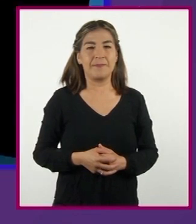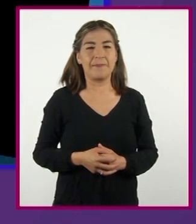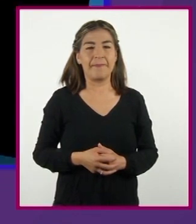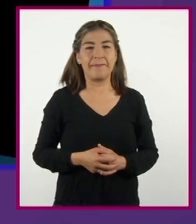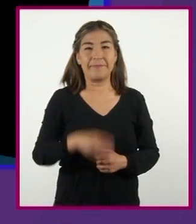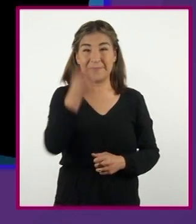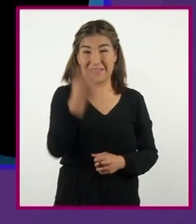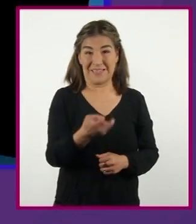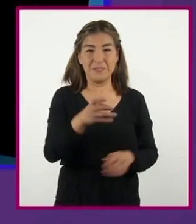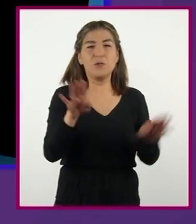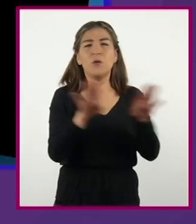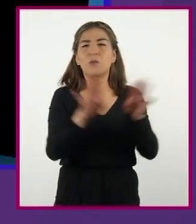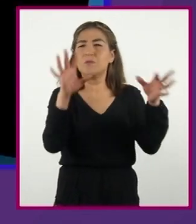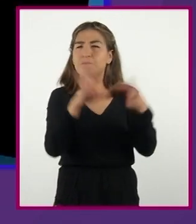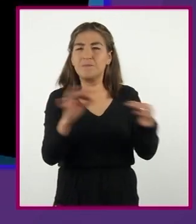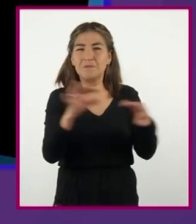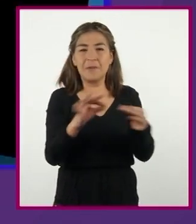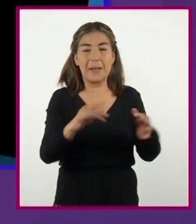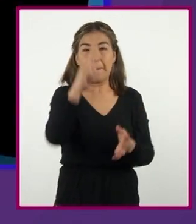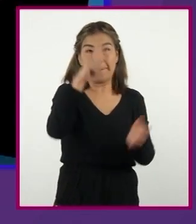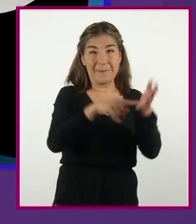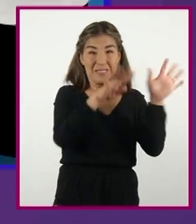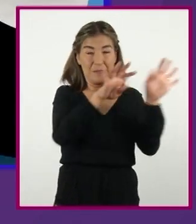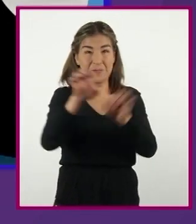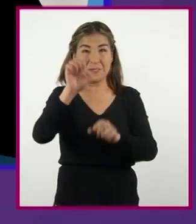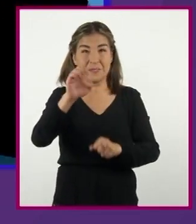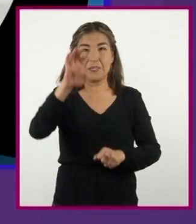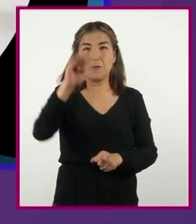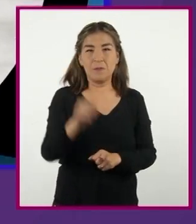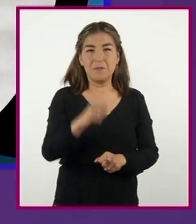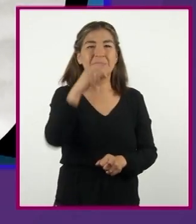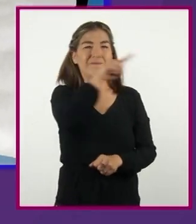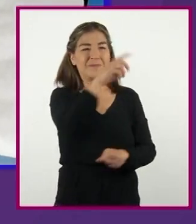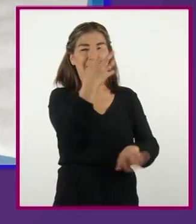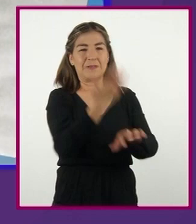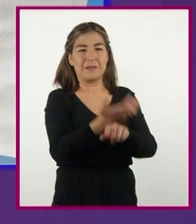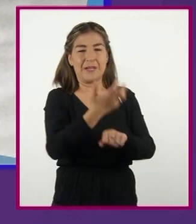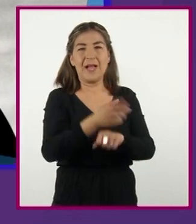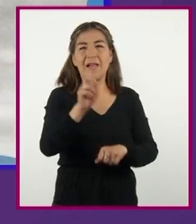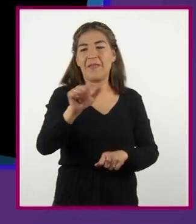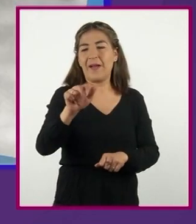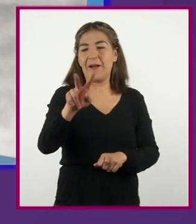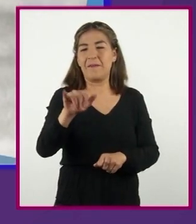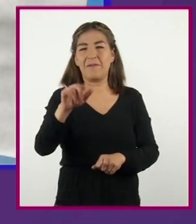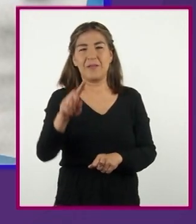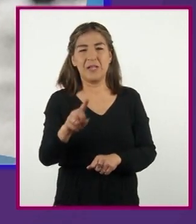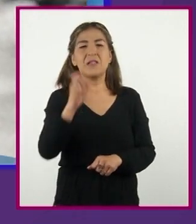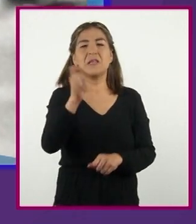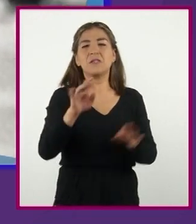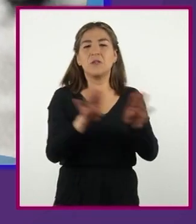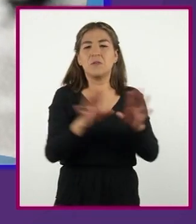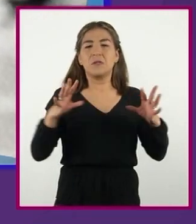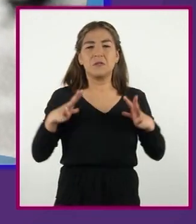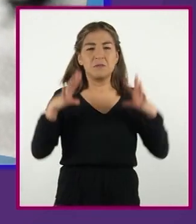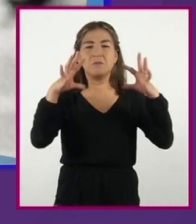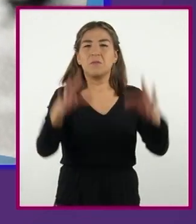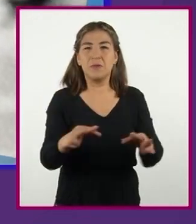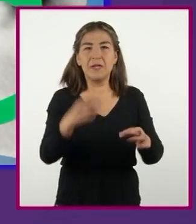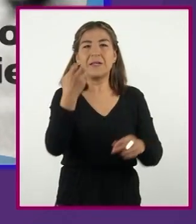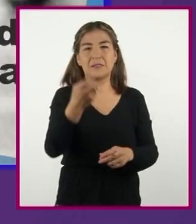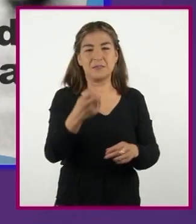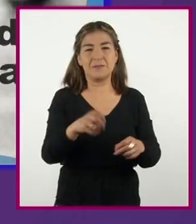Ante este panorama, en 1969, el estadounidense David Brower decidió fundar la organización